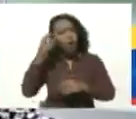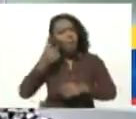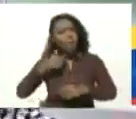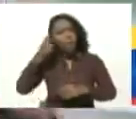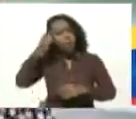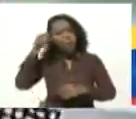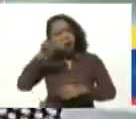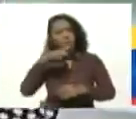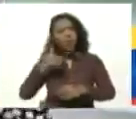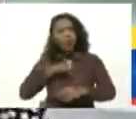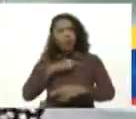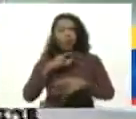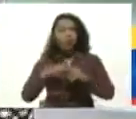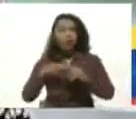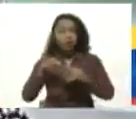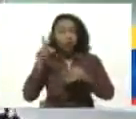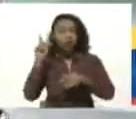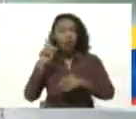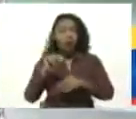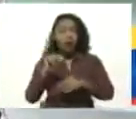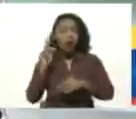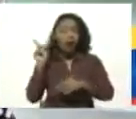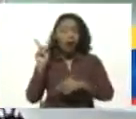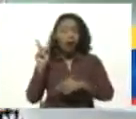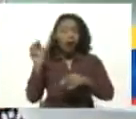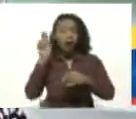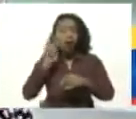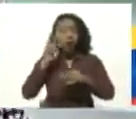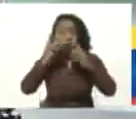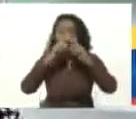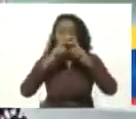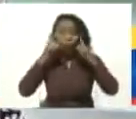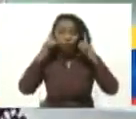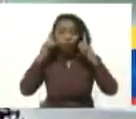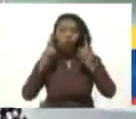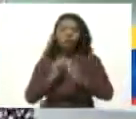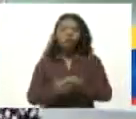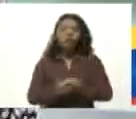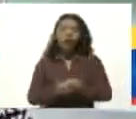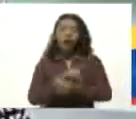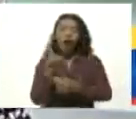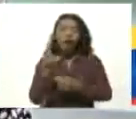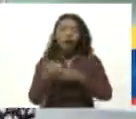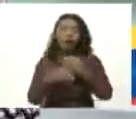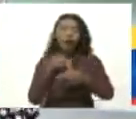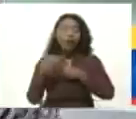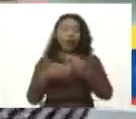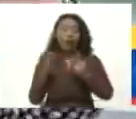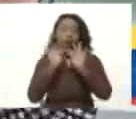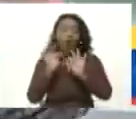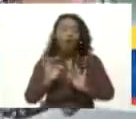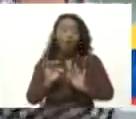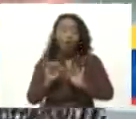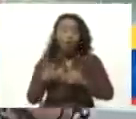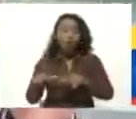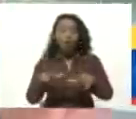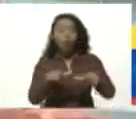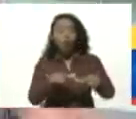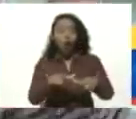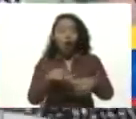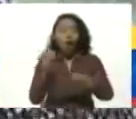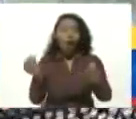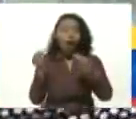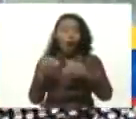de nuestros niños inclusive, en el uso del tapaboca. Allí se va a hacer de manera lugarizada, es decir, de acuerdo